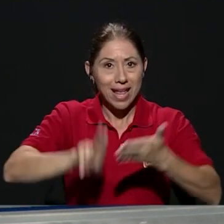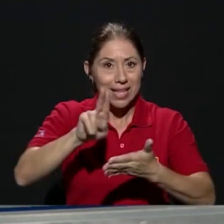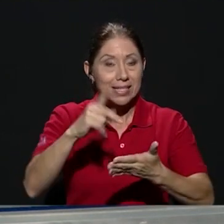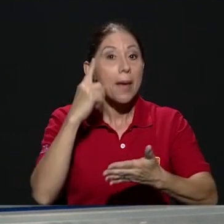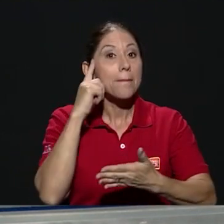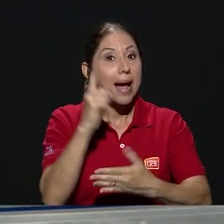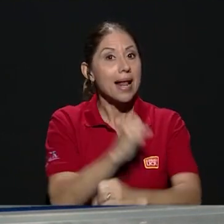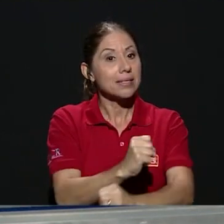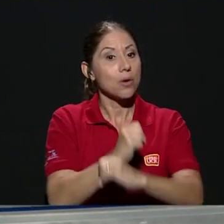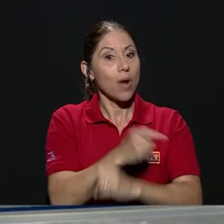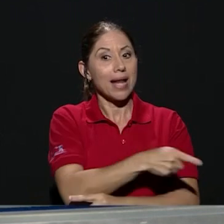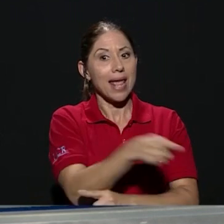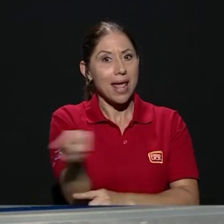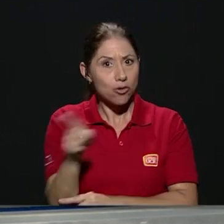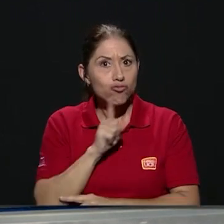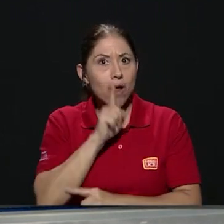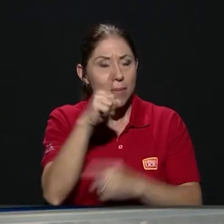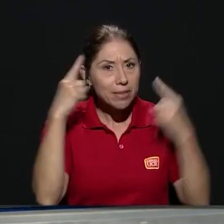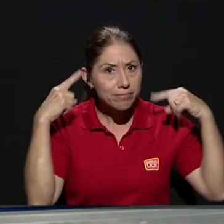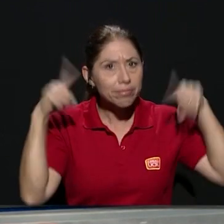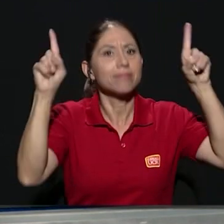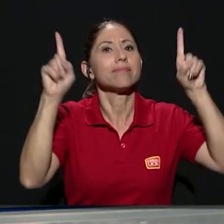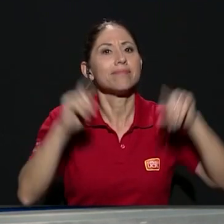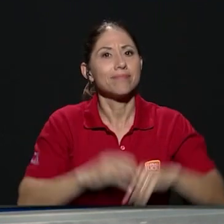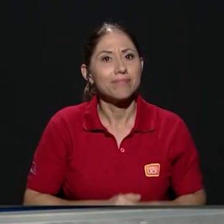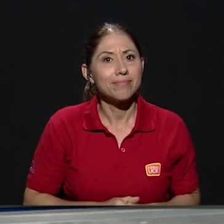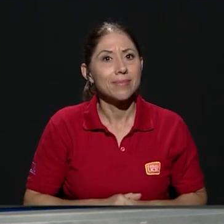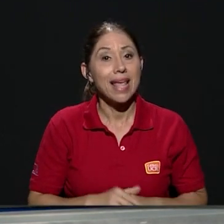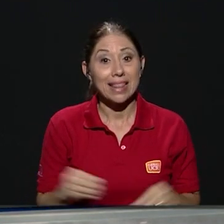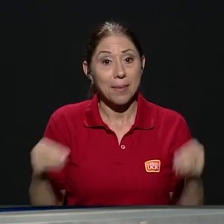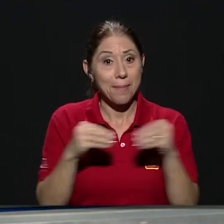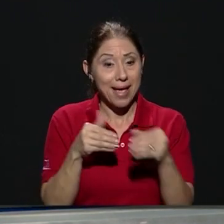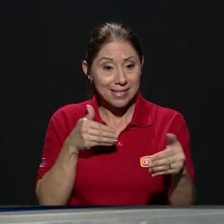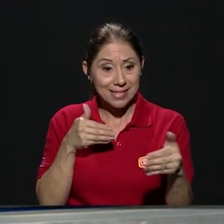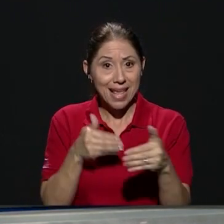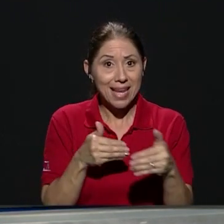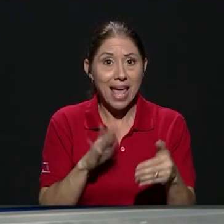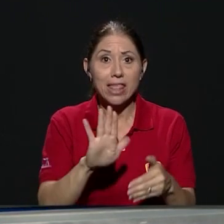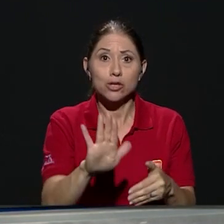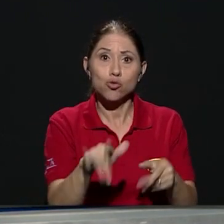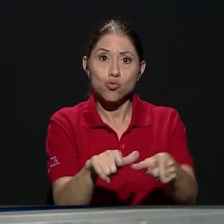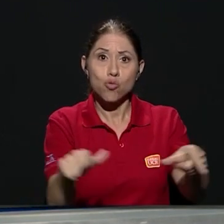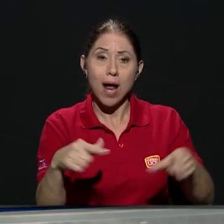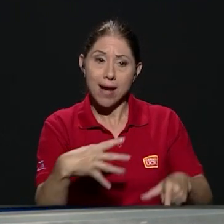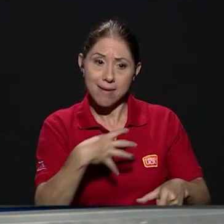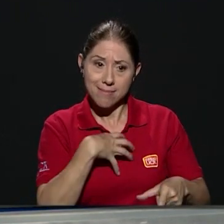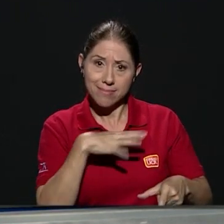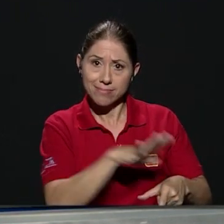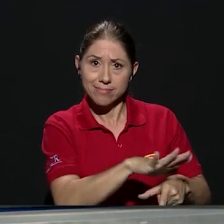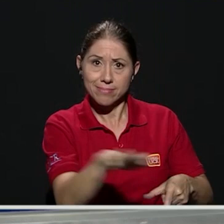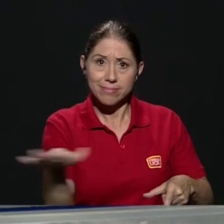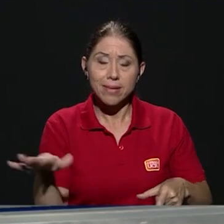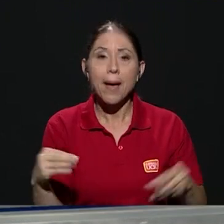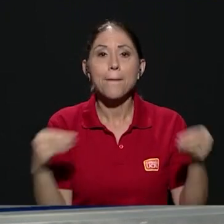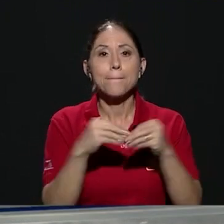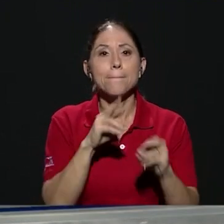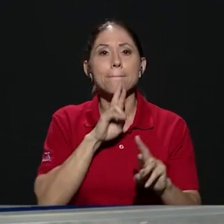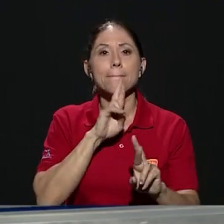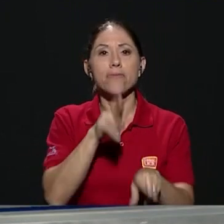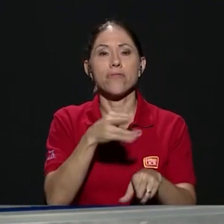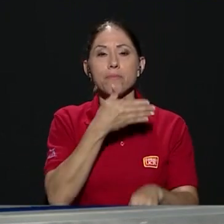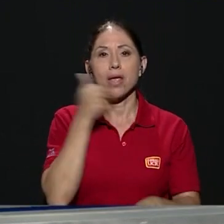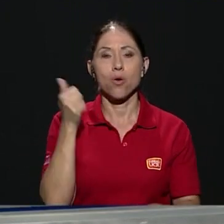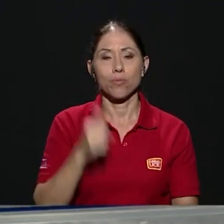del éxito de ese estudiante, ¿verdad? Entre más cerca esté de esos territorios, nos ha dado mejor resultado para ellos,